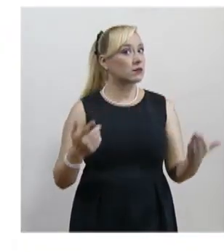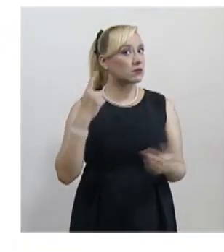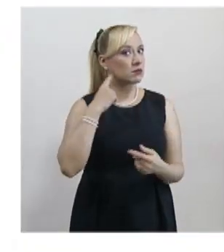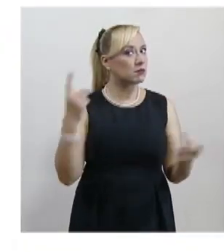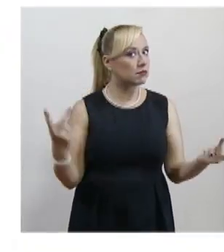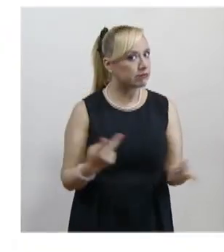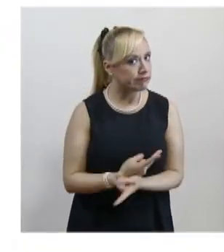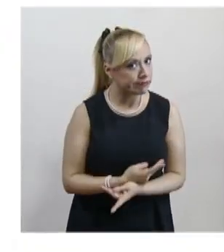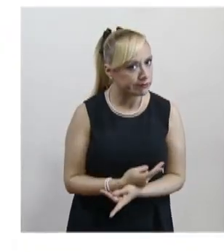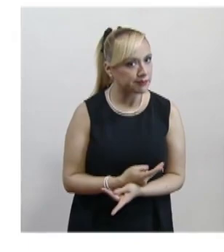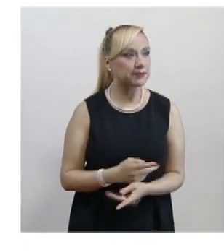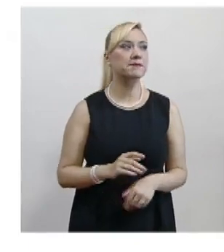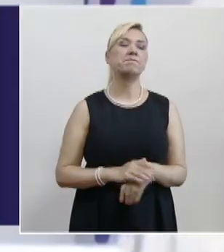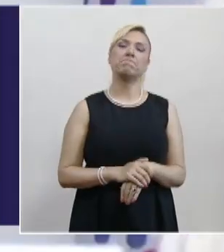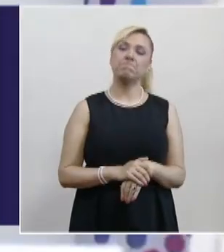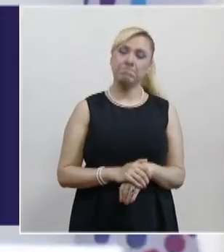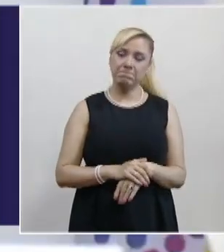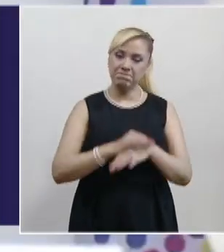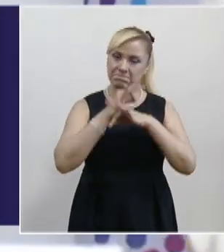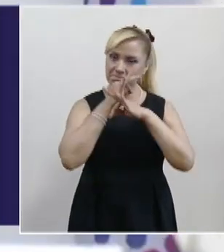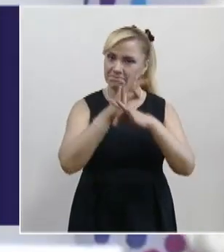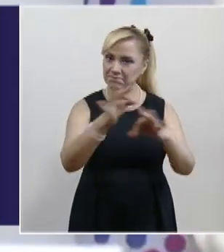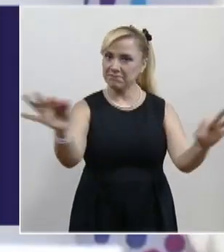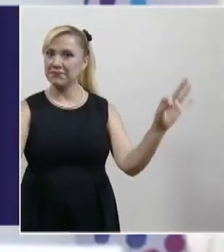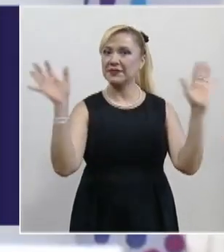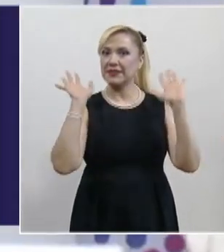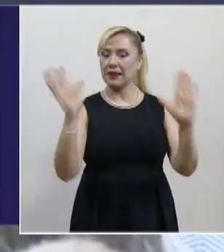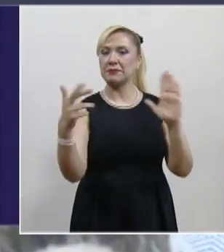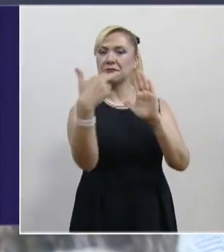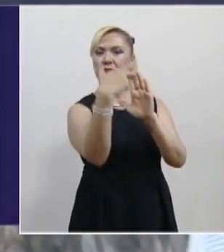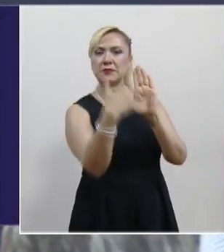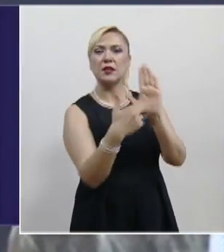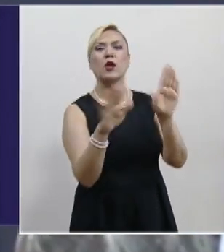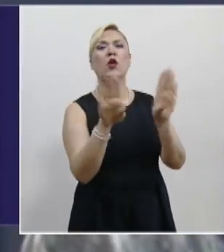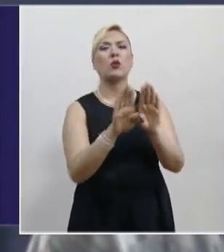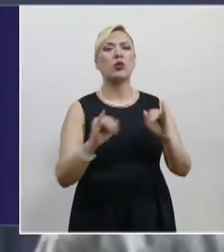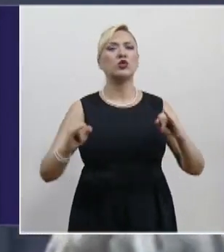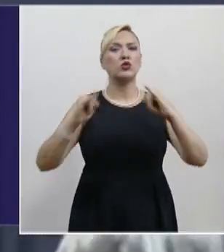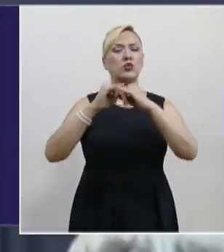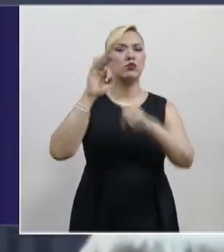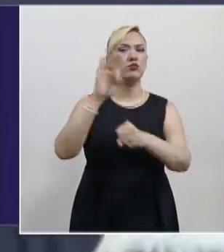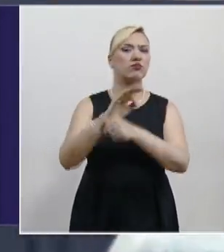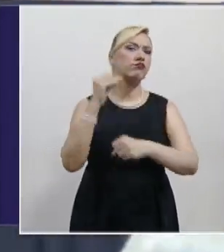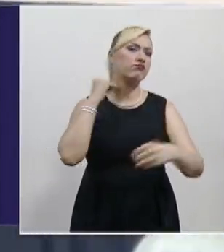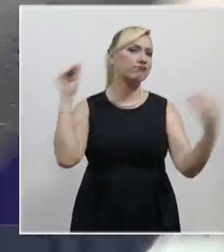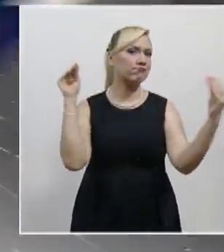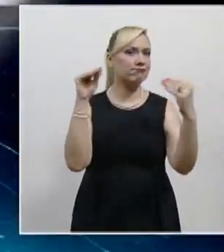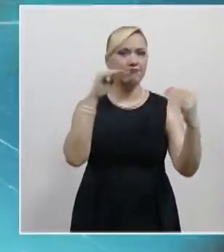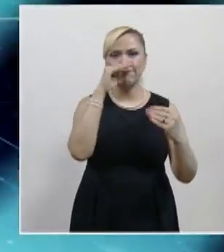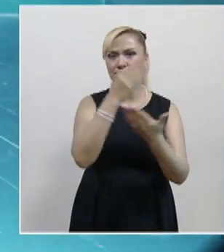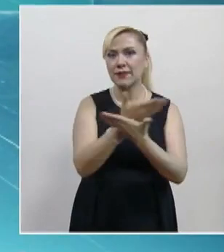Al regresar, dan a conocer los lineamientos de operación de la Defensoría Pública Electoral.